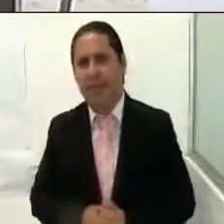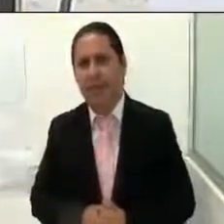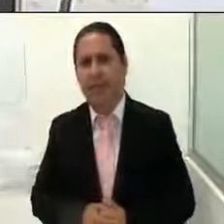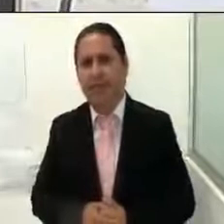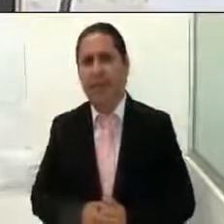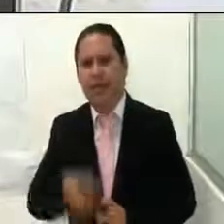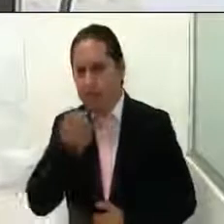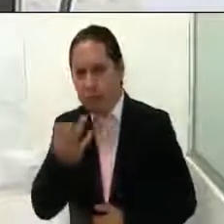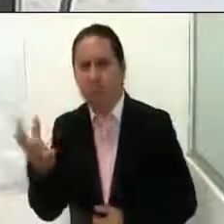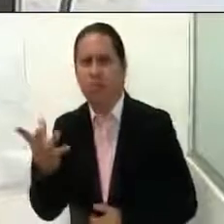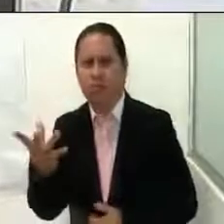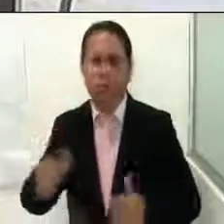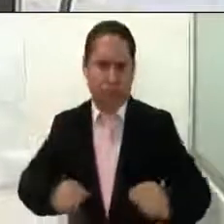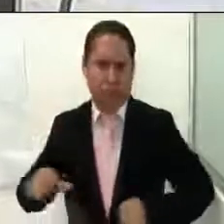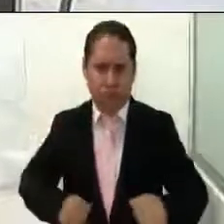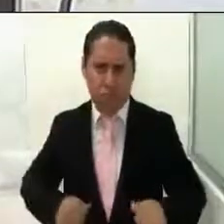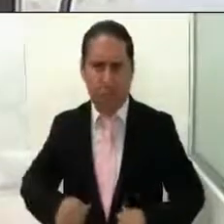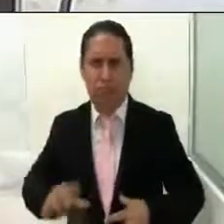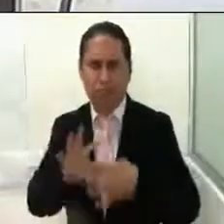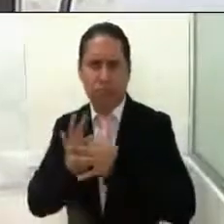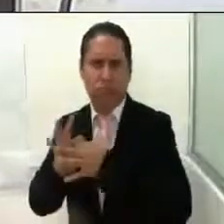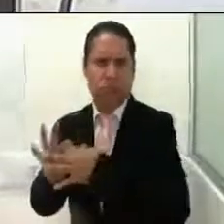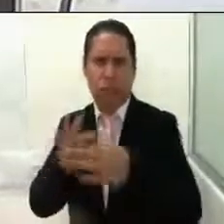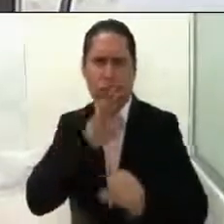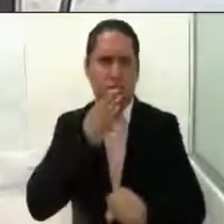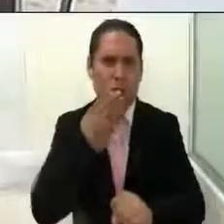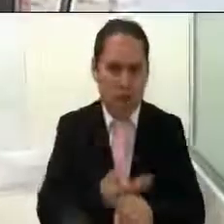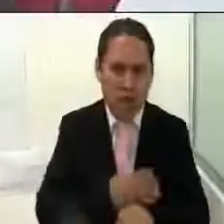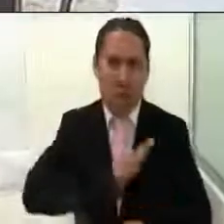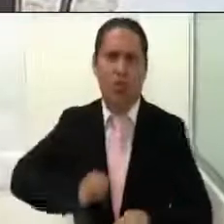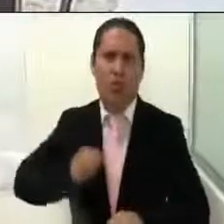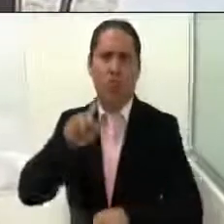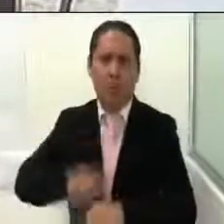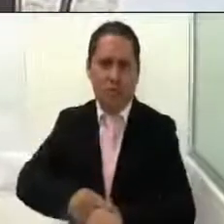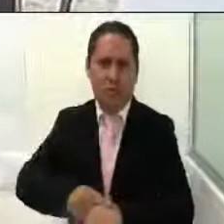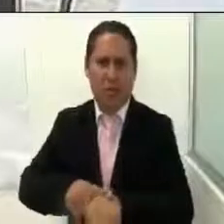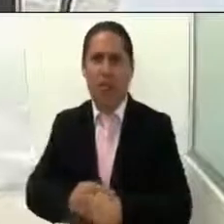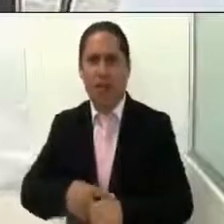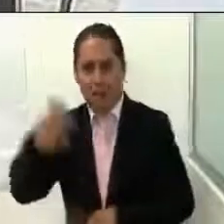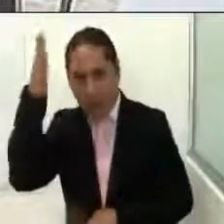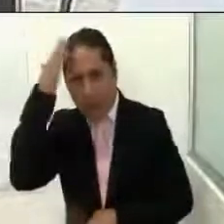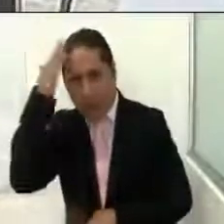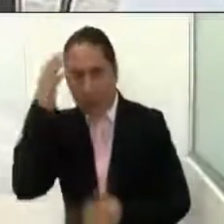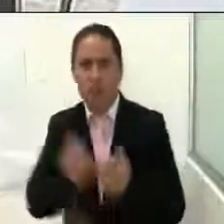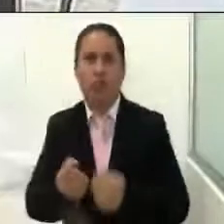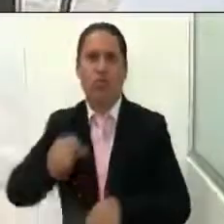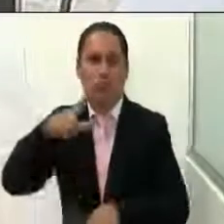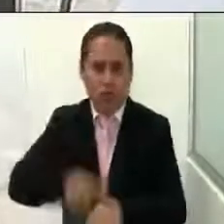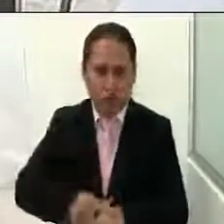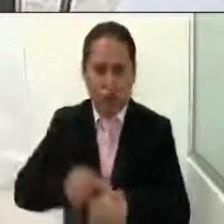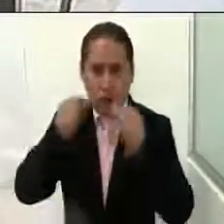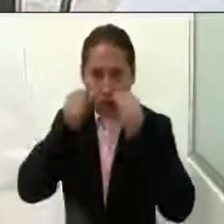la sociedad a través de sus representantes municipales líderes sociales atendiendo y